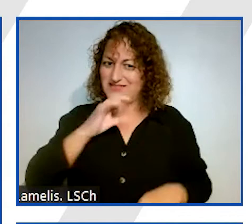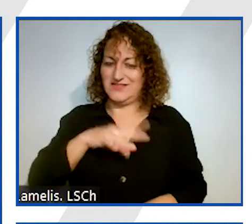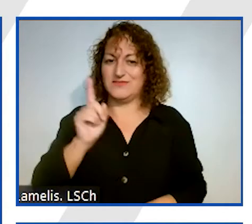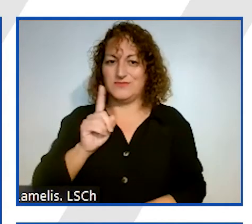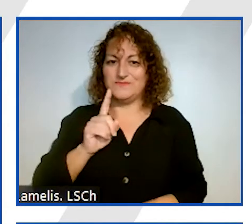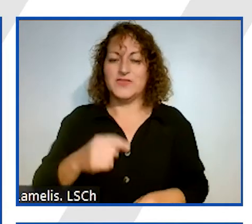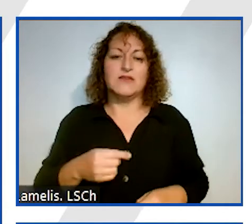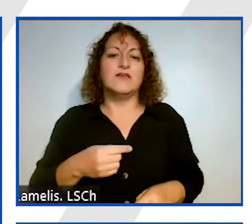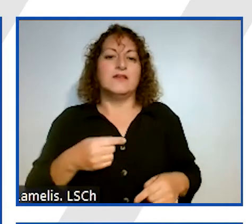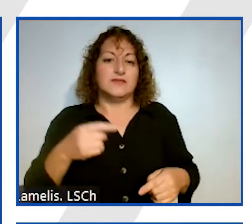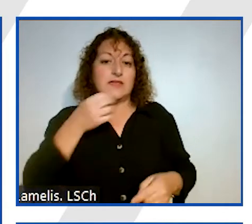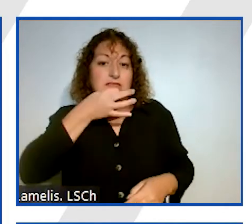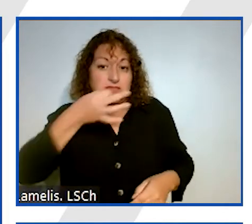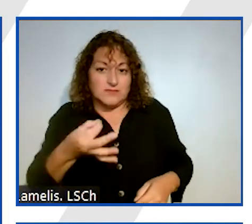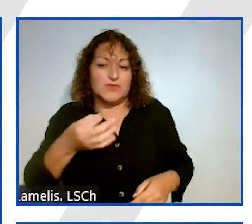una raya.